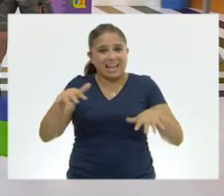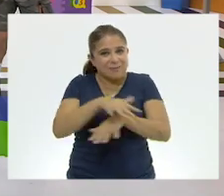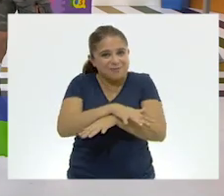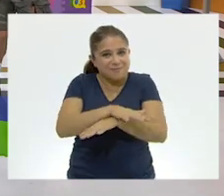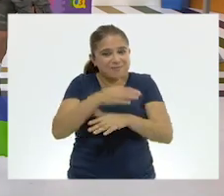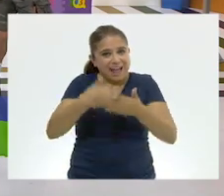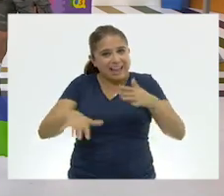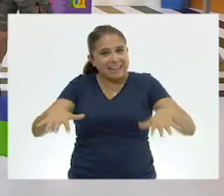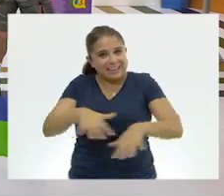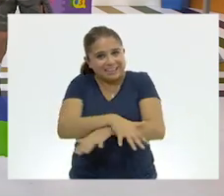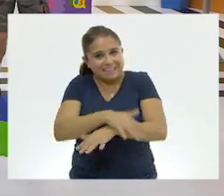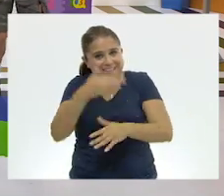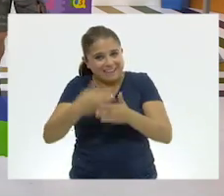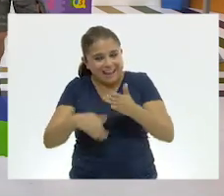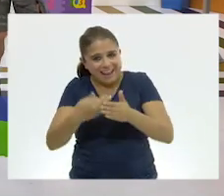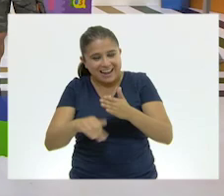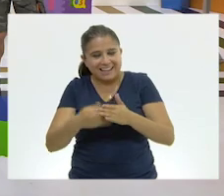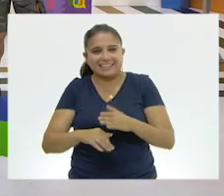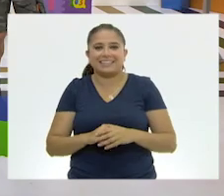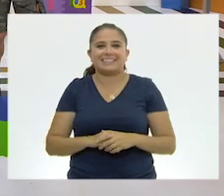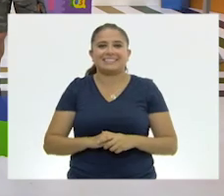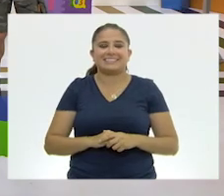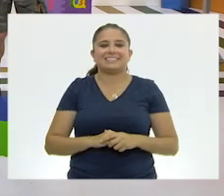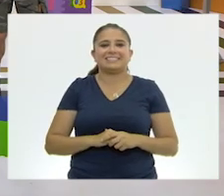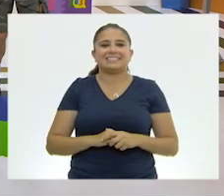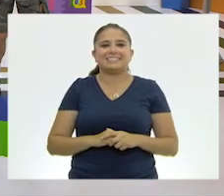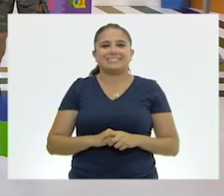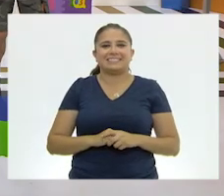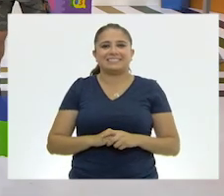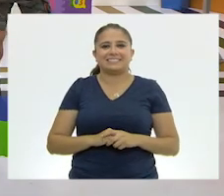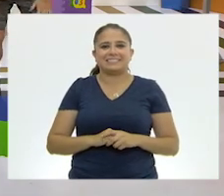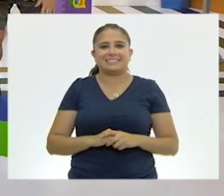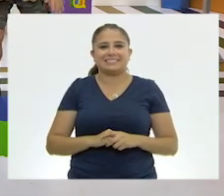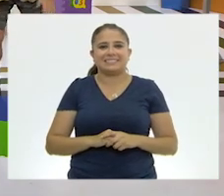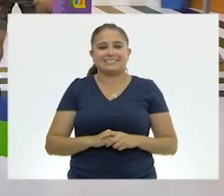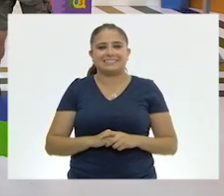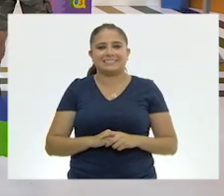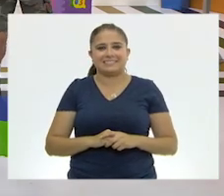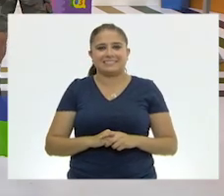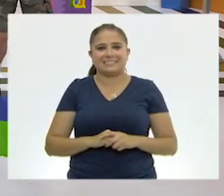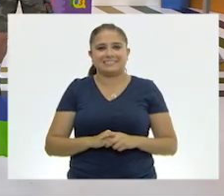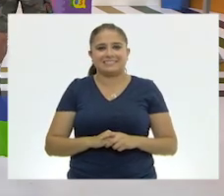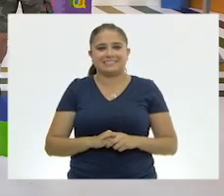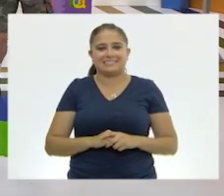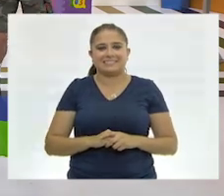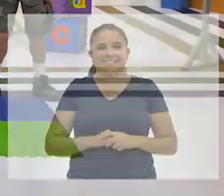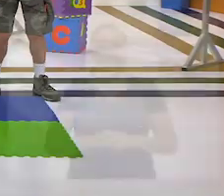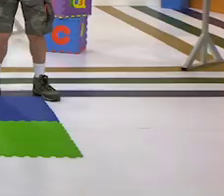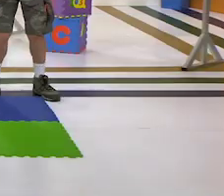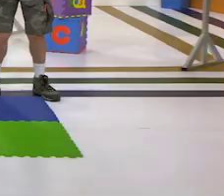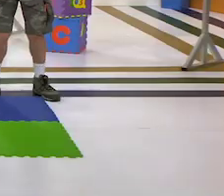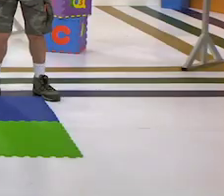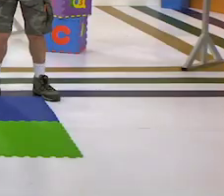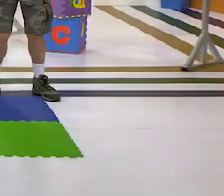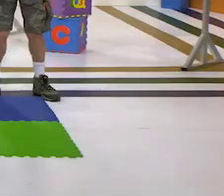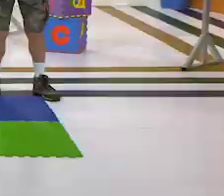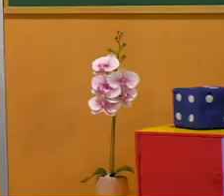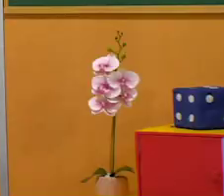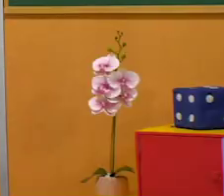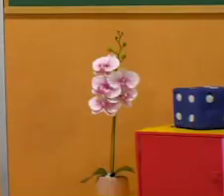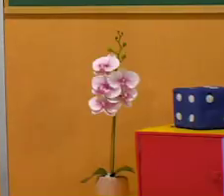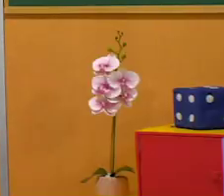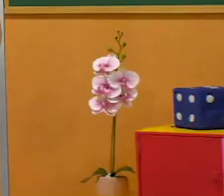Una mano en la nariz y la otra en la oreja. Allá en casa los estoy viendo. Hágalo bien. Darón, don, dara. Darón, don,